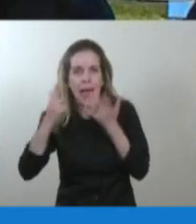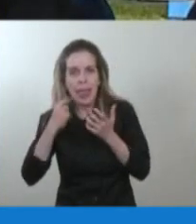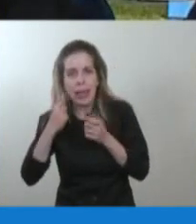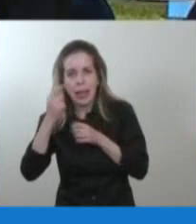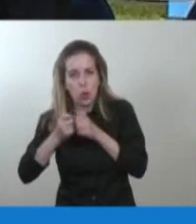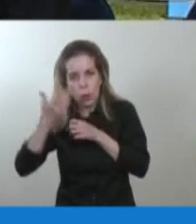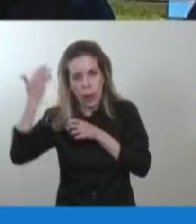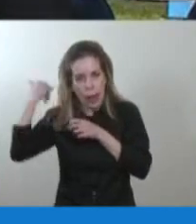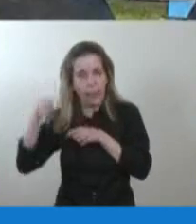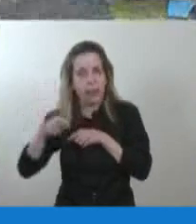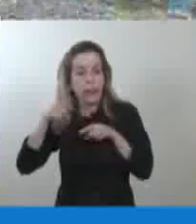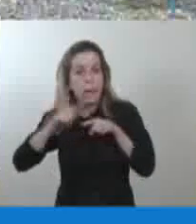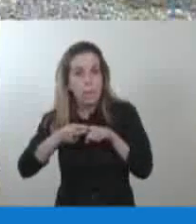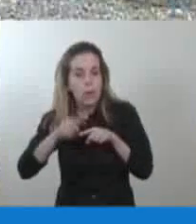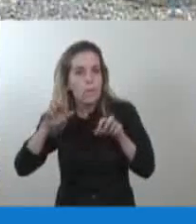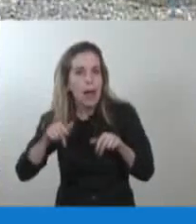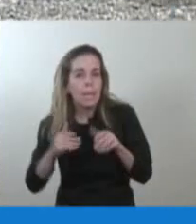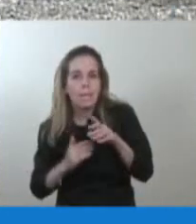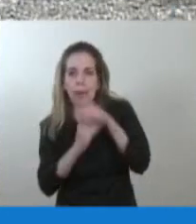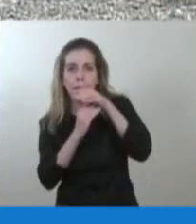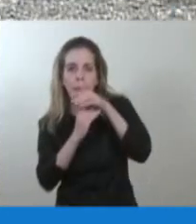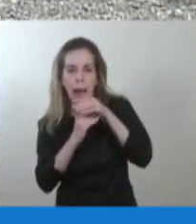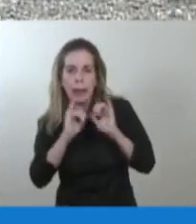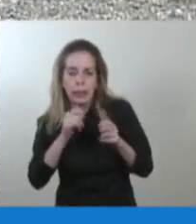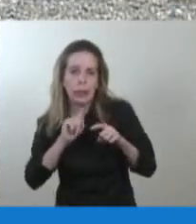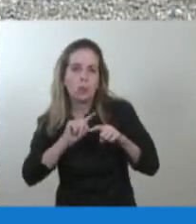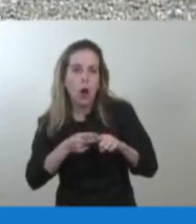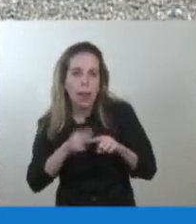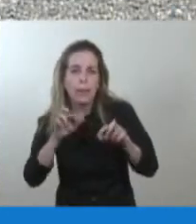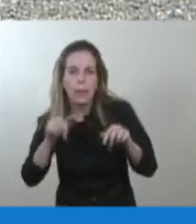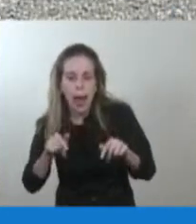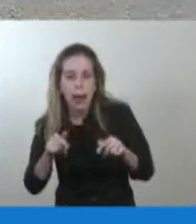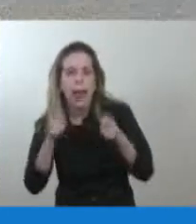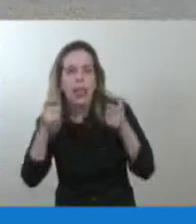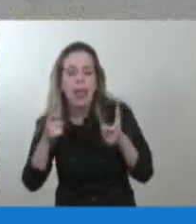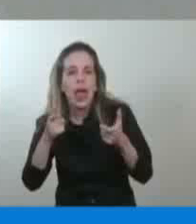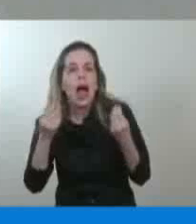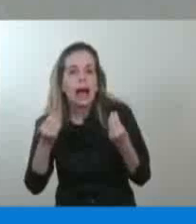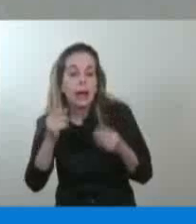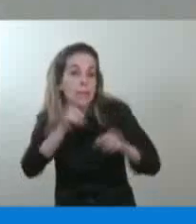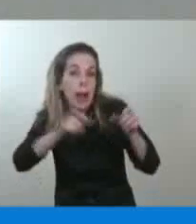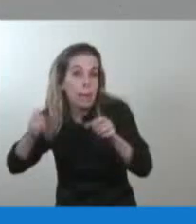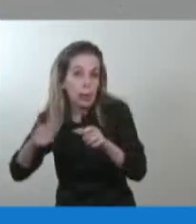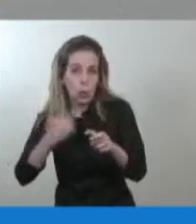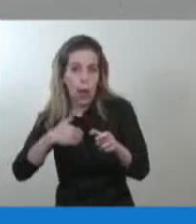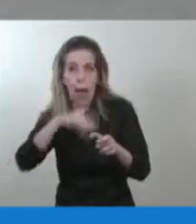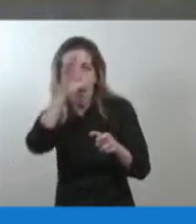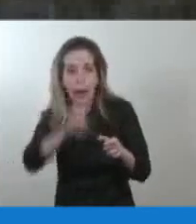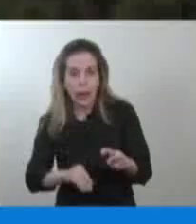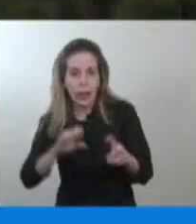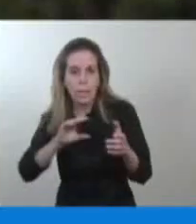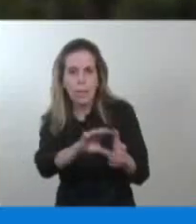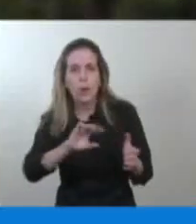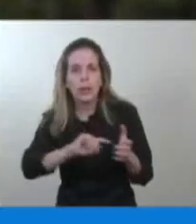las políticas centrales van a ser las políticas que van a permitirle a nuestro país ya nuestra provincia